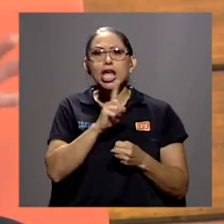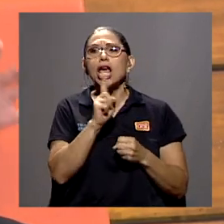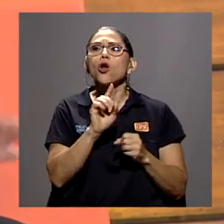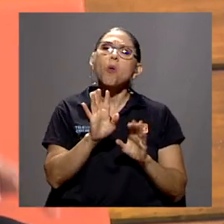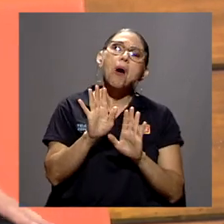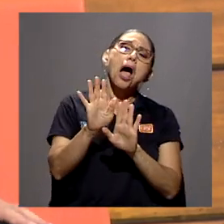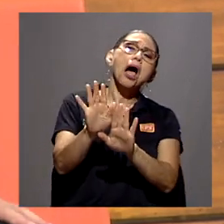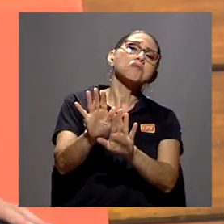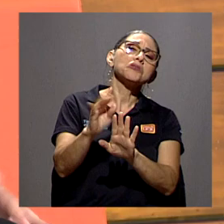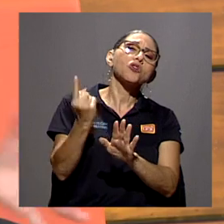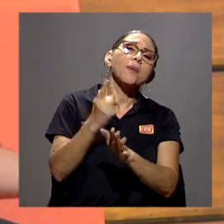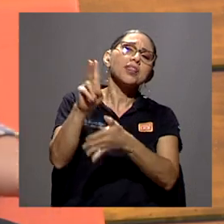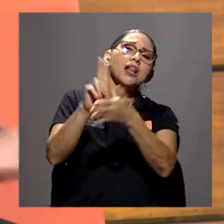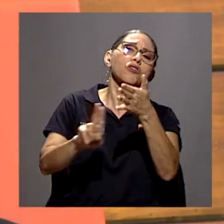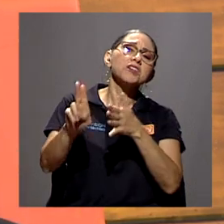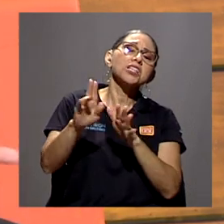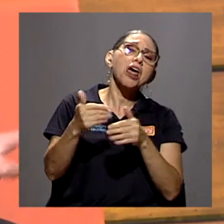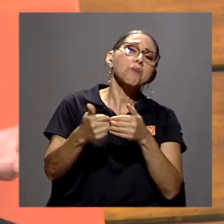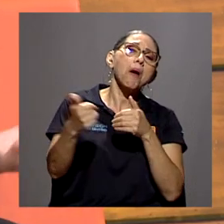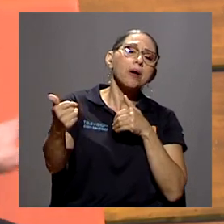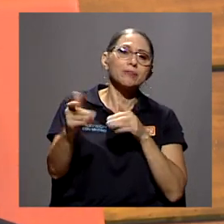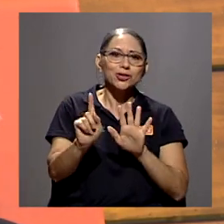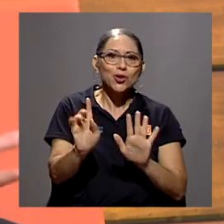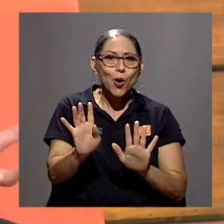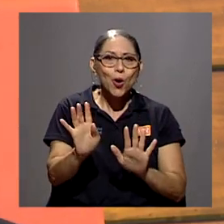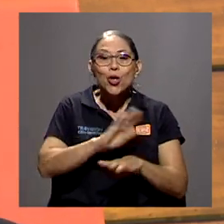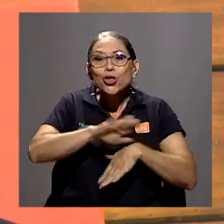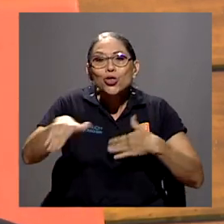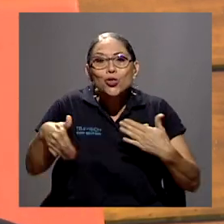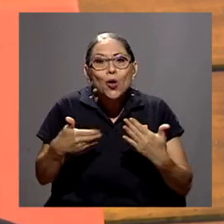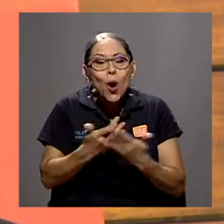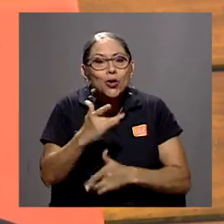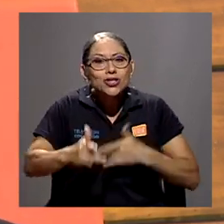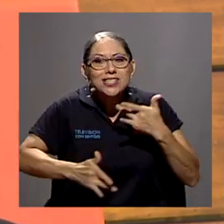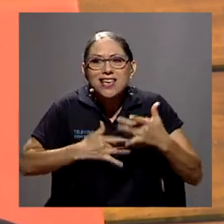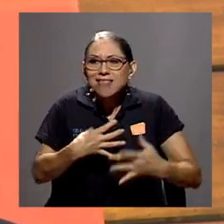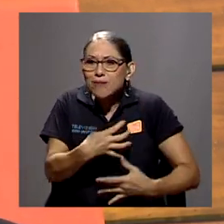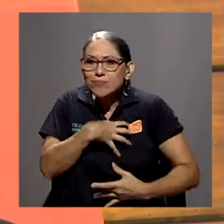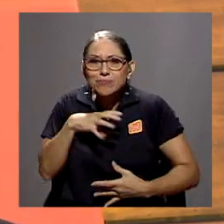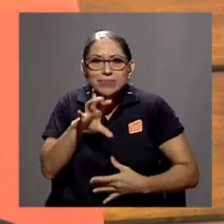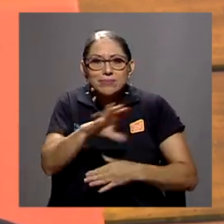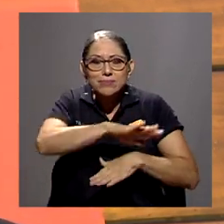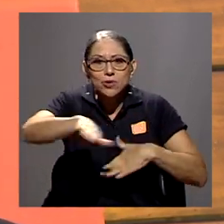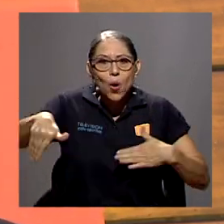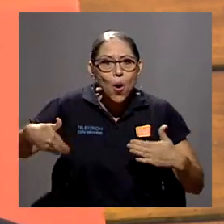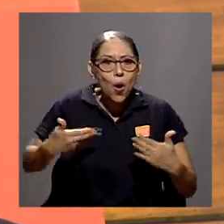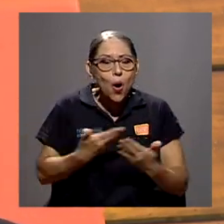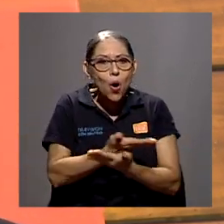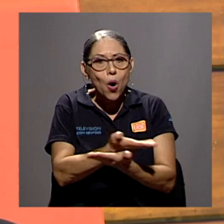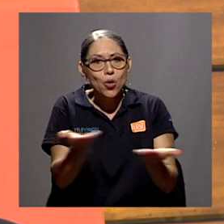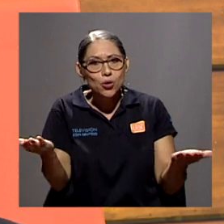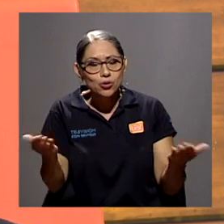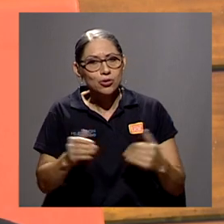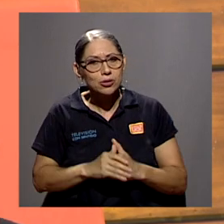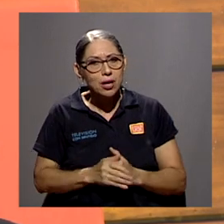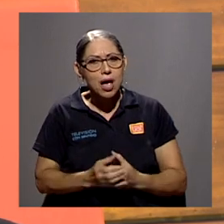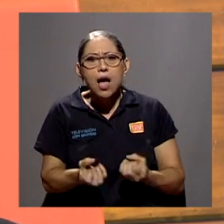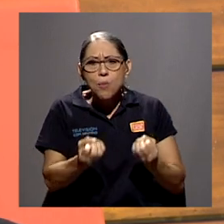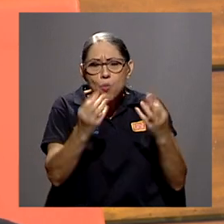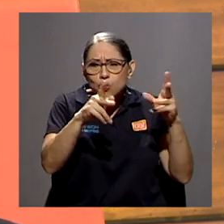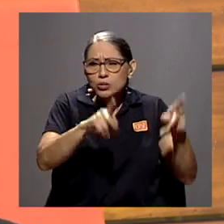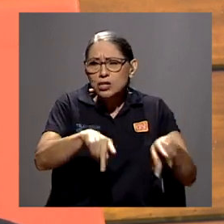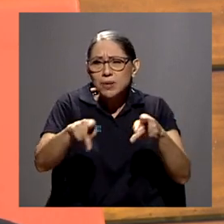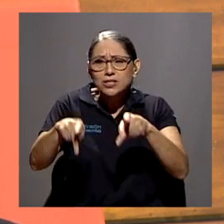ajeno que sea solo de la universidad sino que todos sientan que es de todo verdad y hay muchas personas